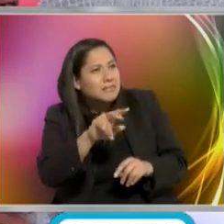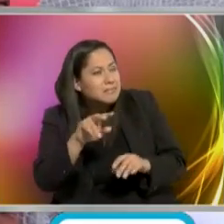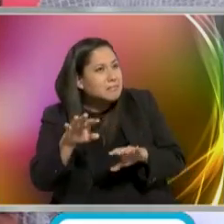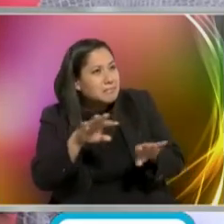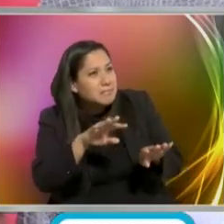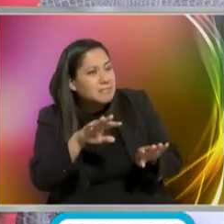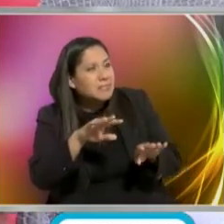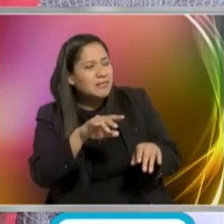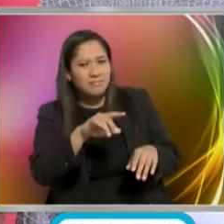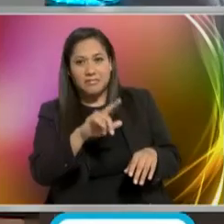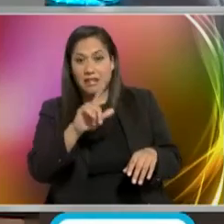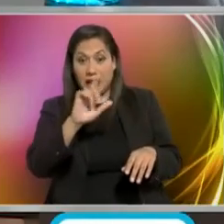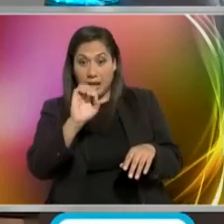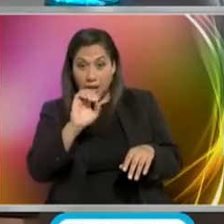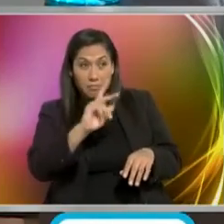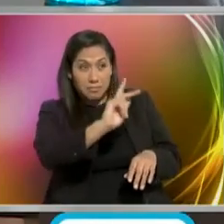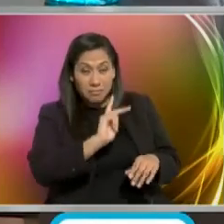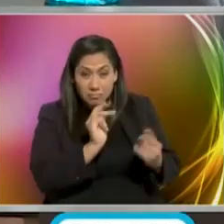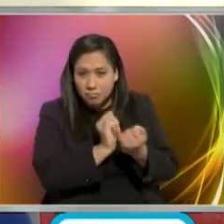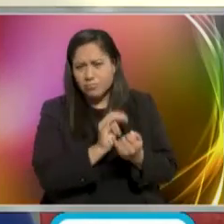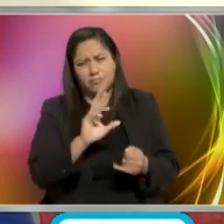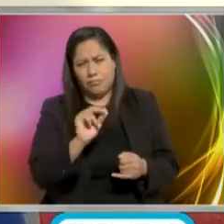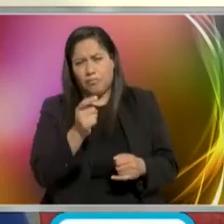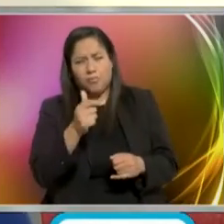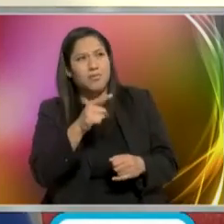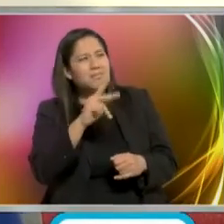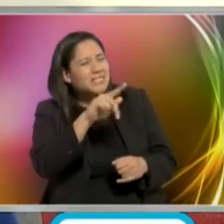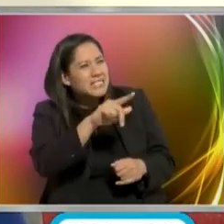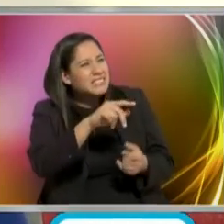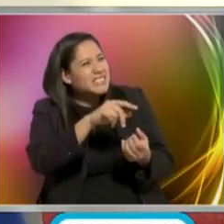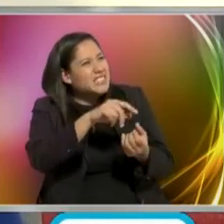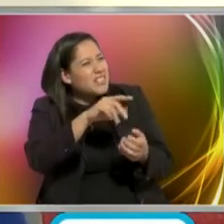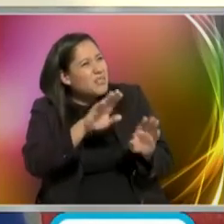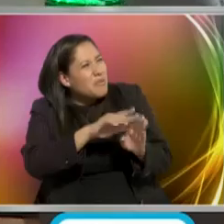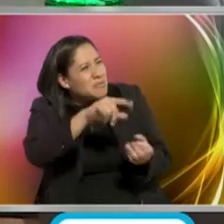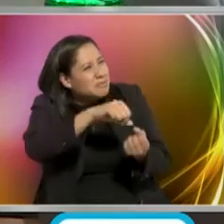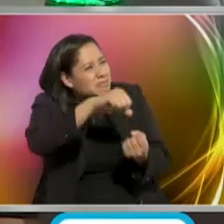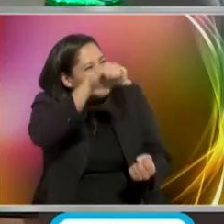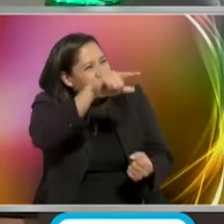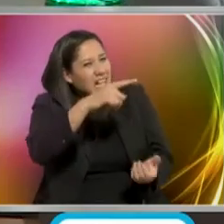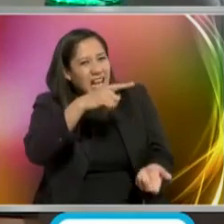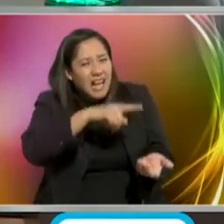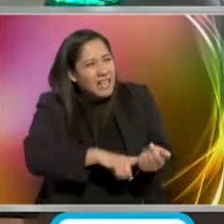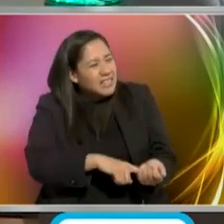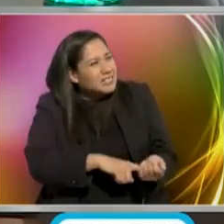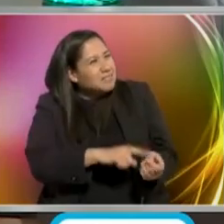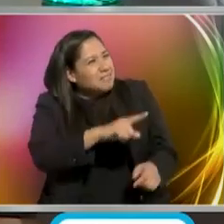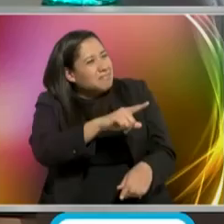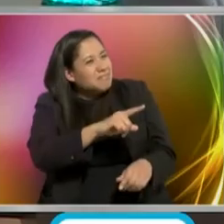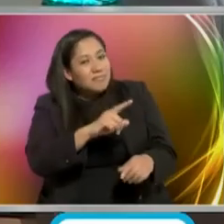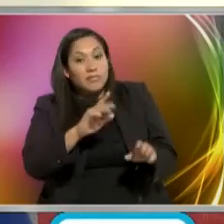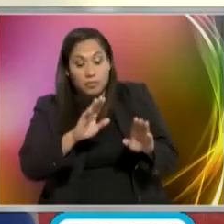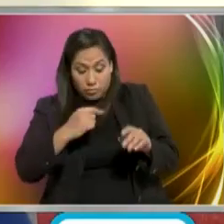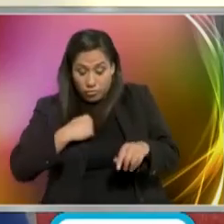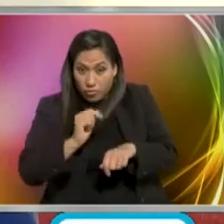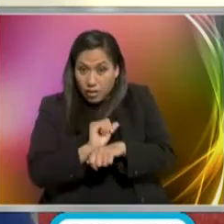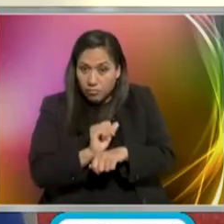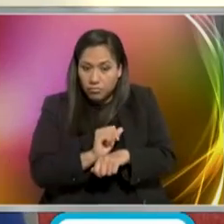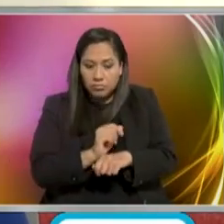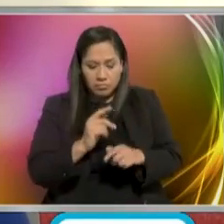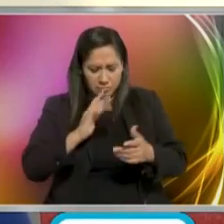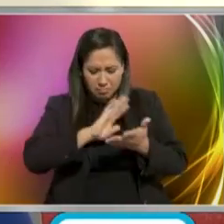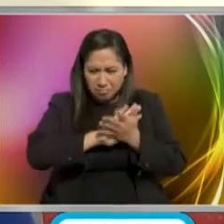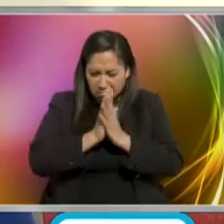con Leo, ¿no? Pero sí te lleva como que a buscar en lo más profundo del ser para poder proyectar de una manera